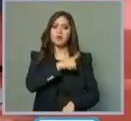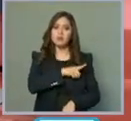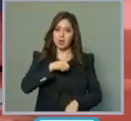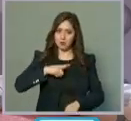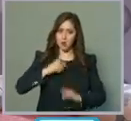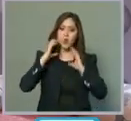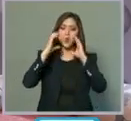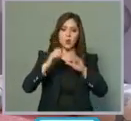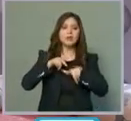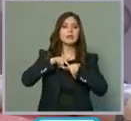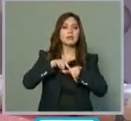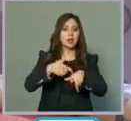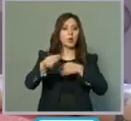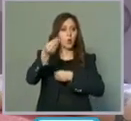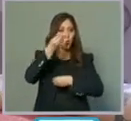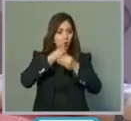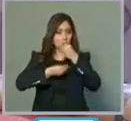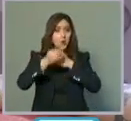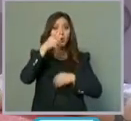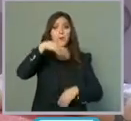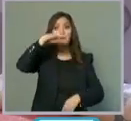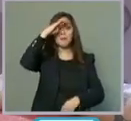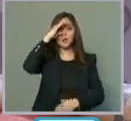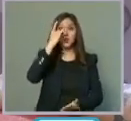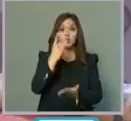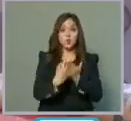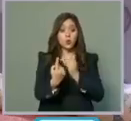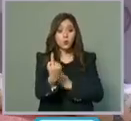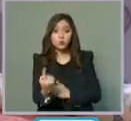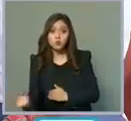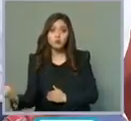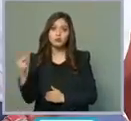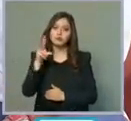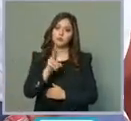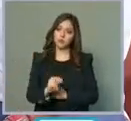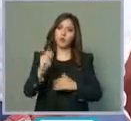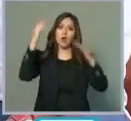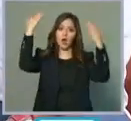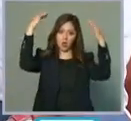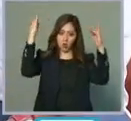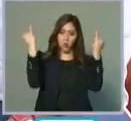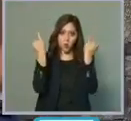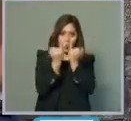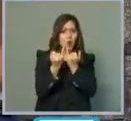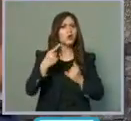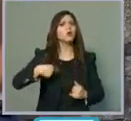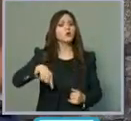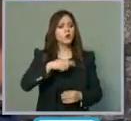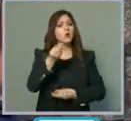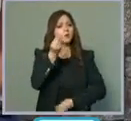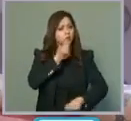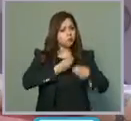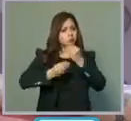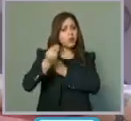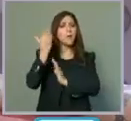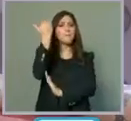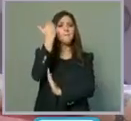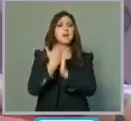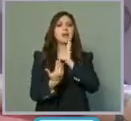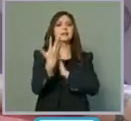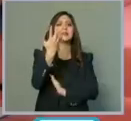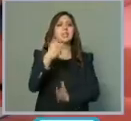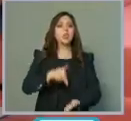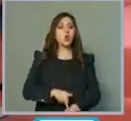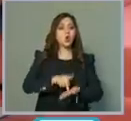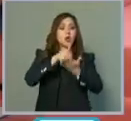por supuesto los niños, por supuesto los adultos. Nos hemos estado cuidando, hemos hecho una alimentación muy adecuada, ya perdimos 5 kilos y en una